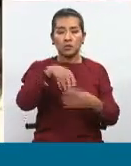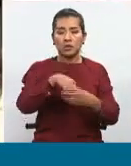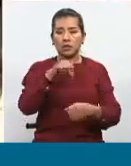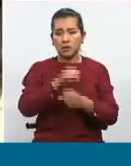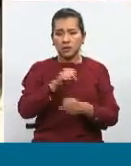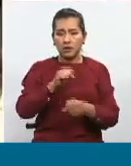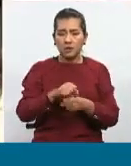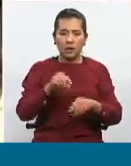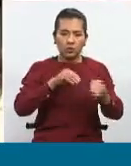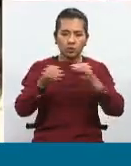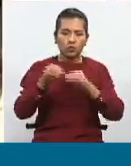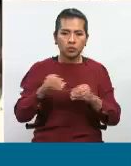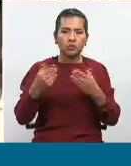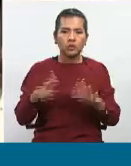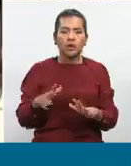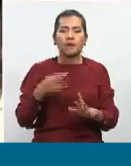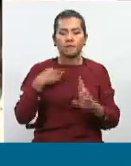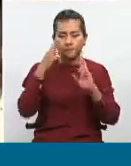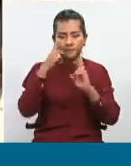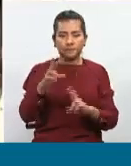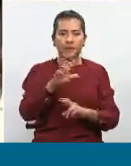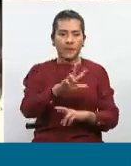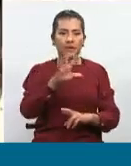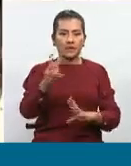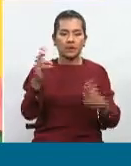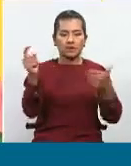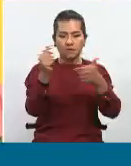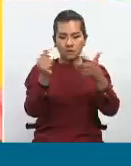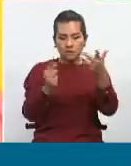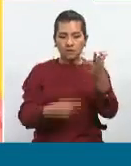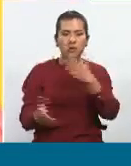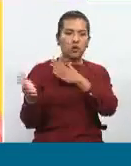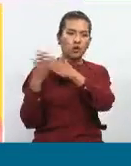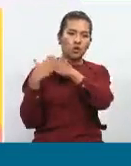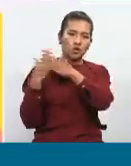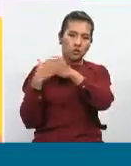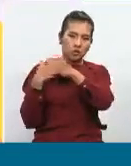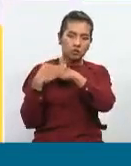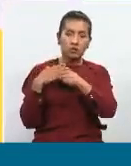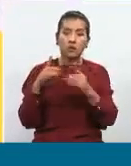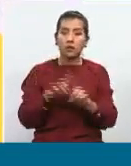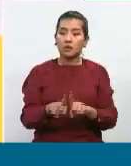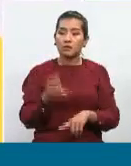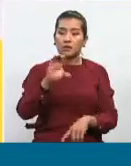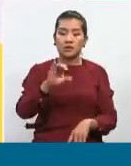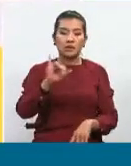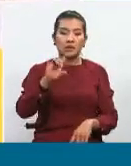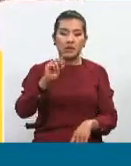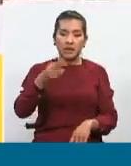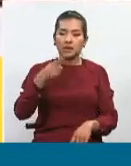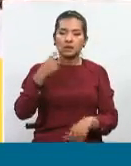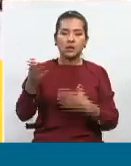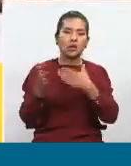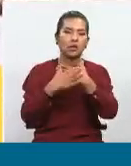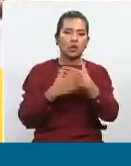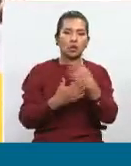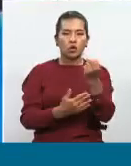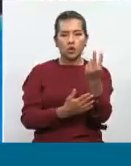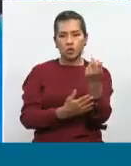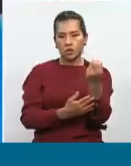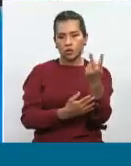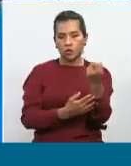el seguimiento a las 36 recomendaciones y en el caso de la CIDH estamos trabajando con 12 recomendaciones